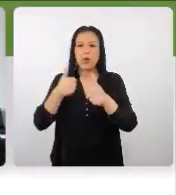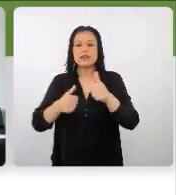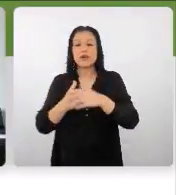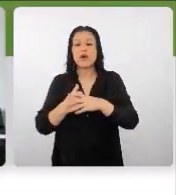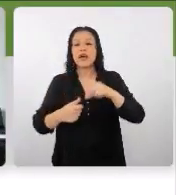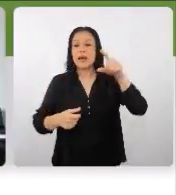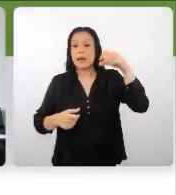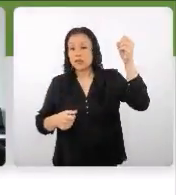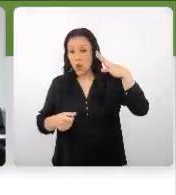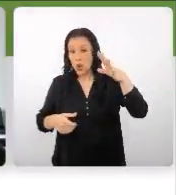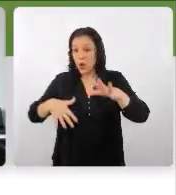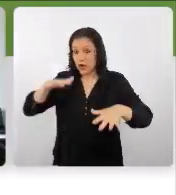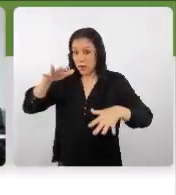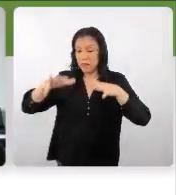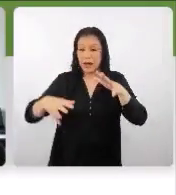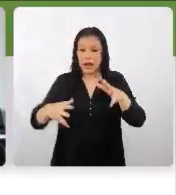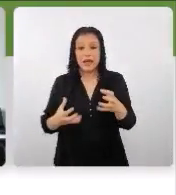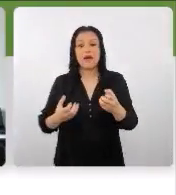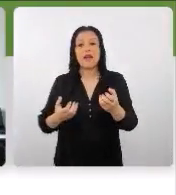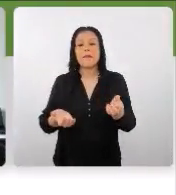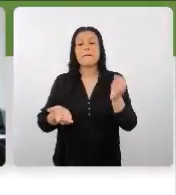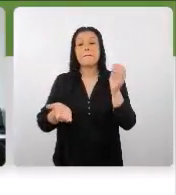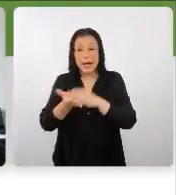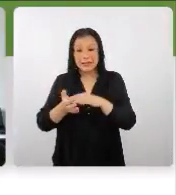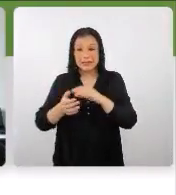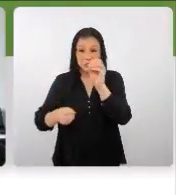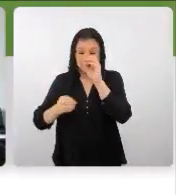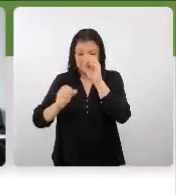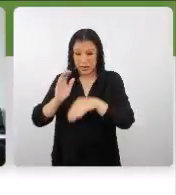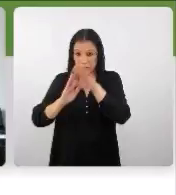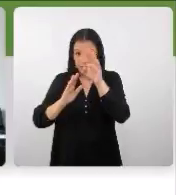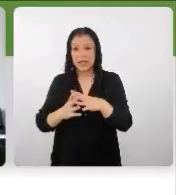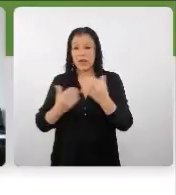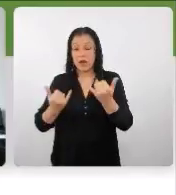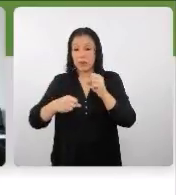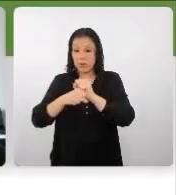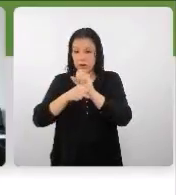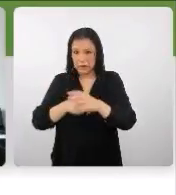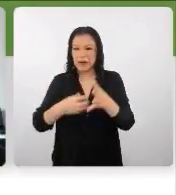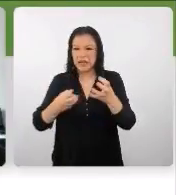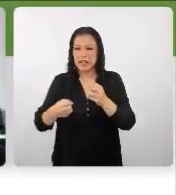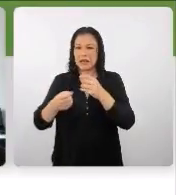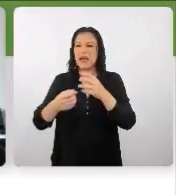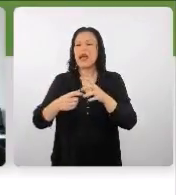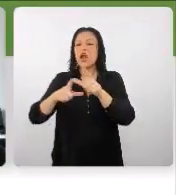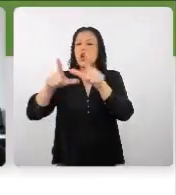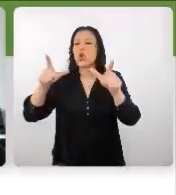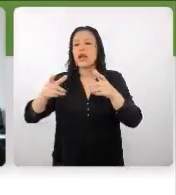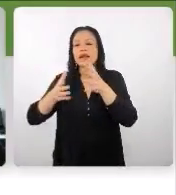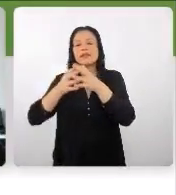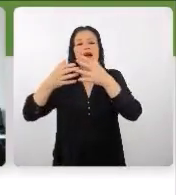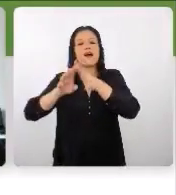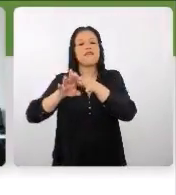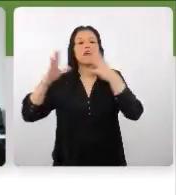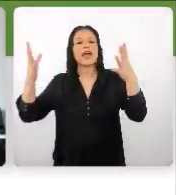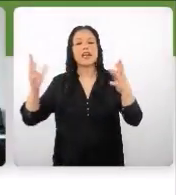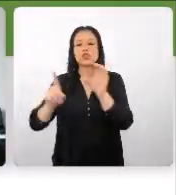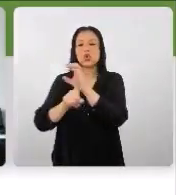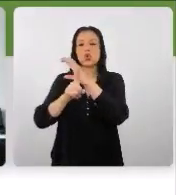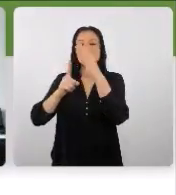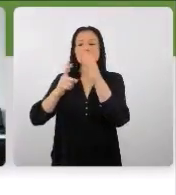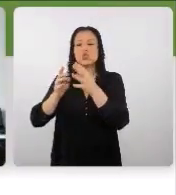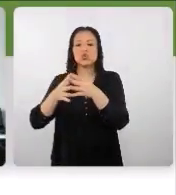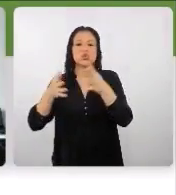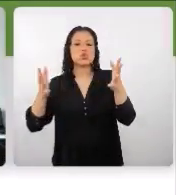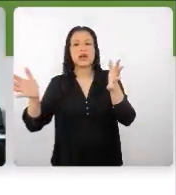pero ahora, con pandemia, aún más. Incluso los temas vinculados a temáticas urbanas, culturales, siempre las pueden